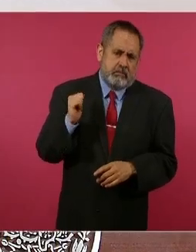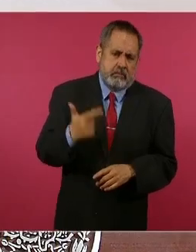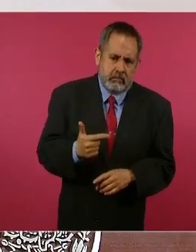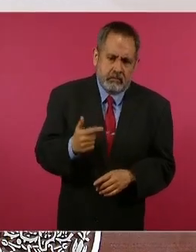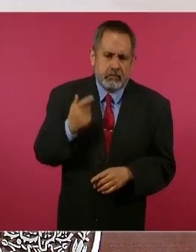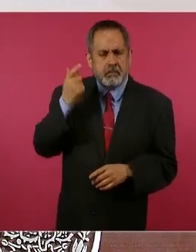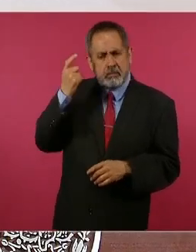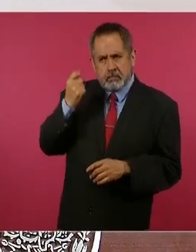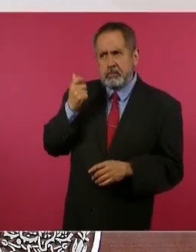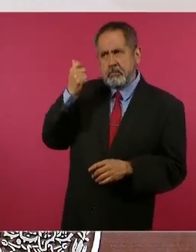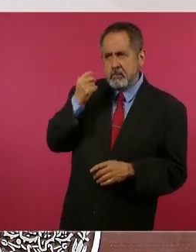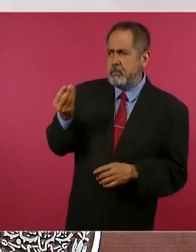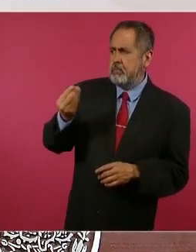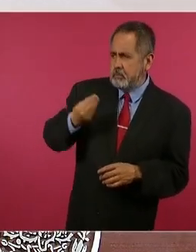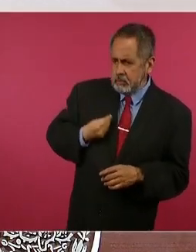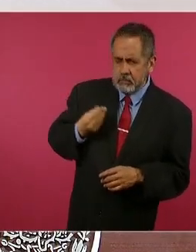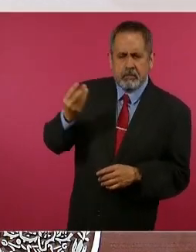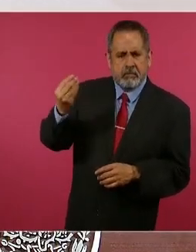cada